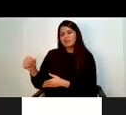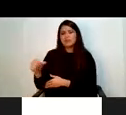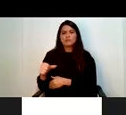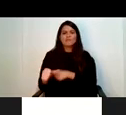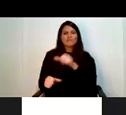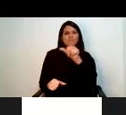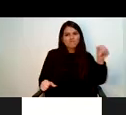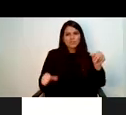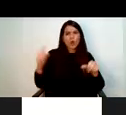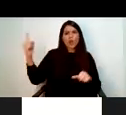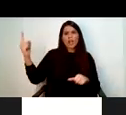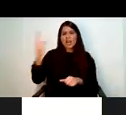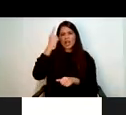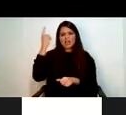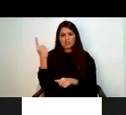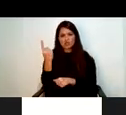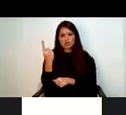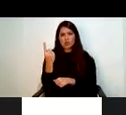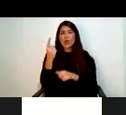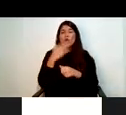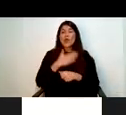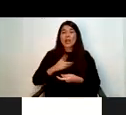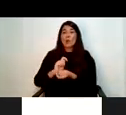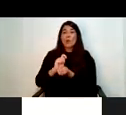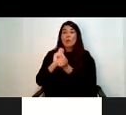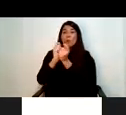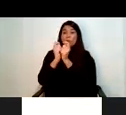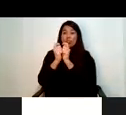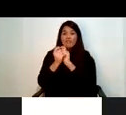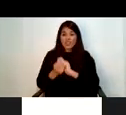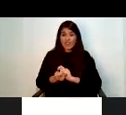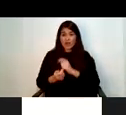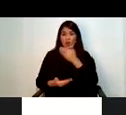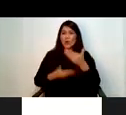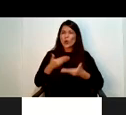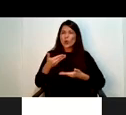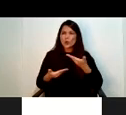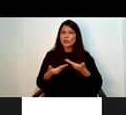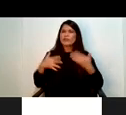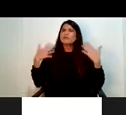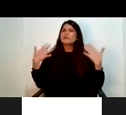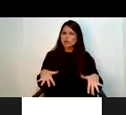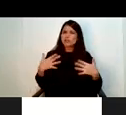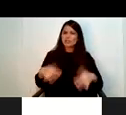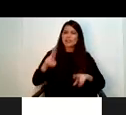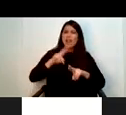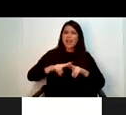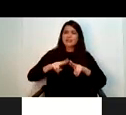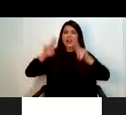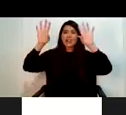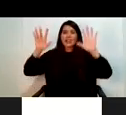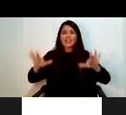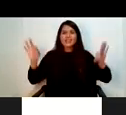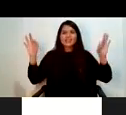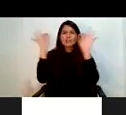generalización. Cuando queremos modificar una conducta problemática, es importante hacer una descripción lo más